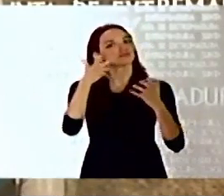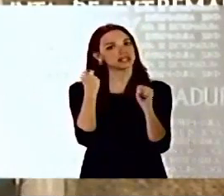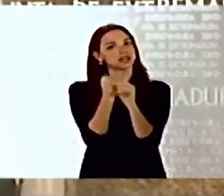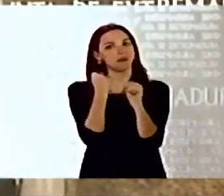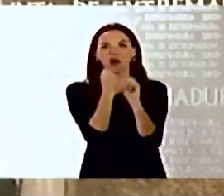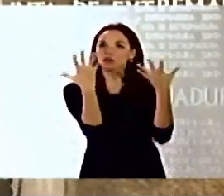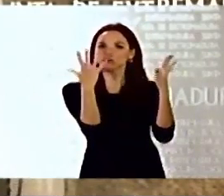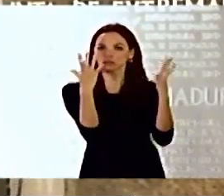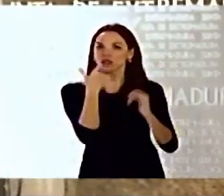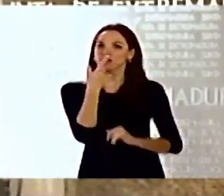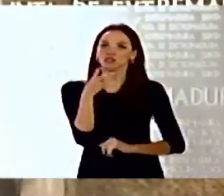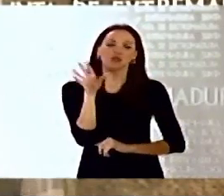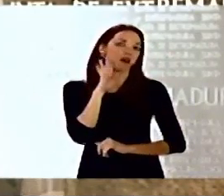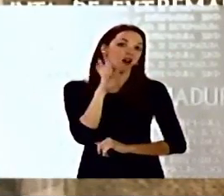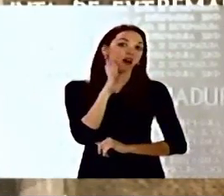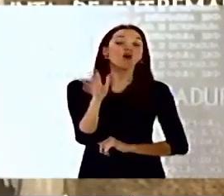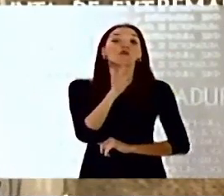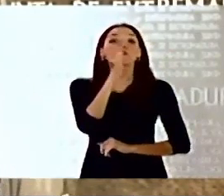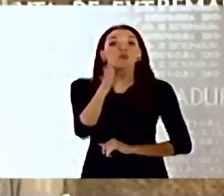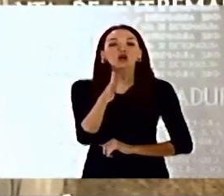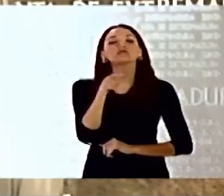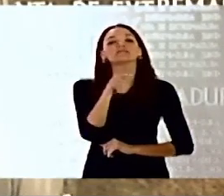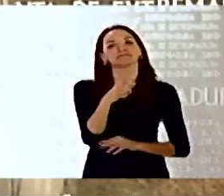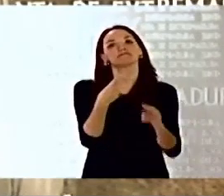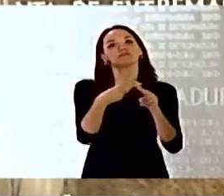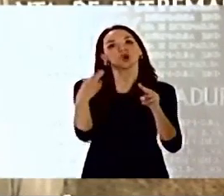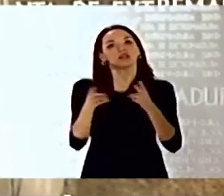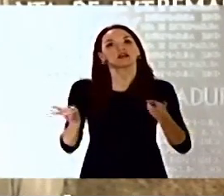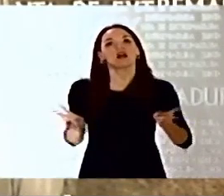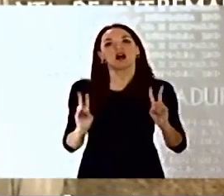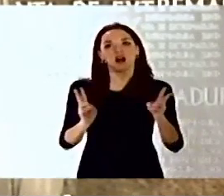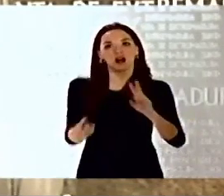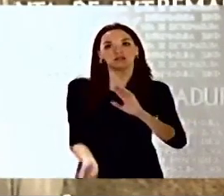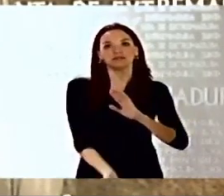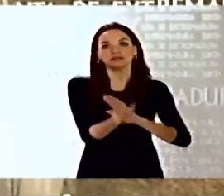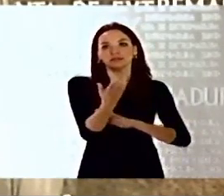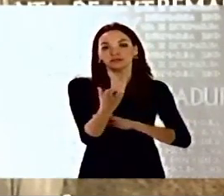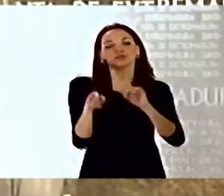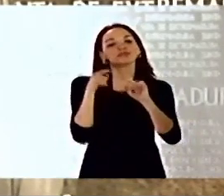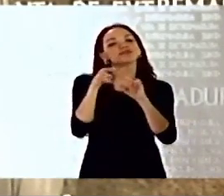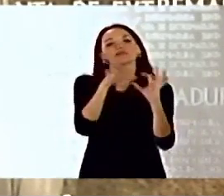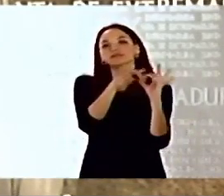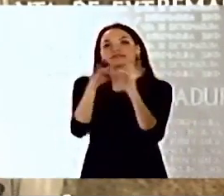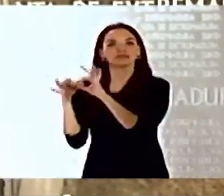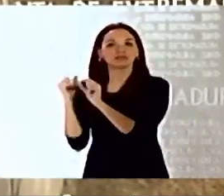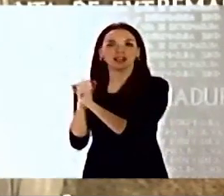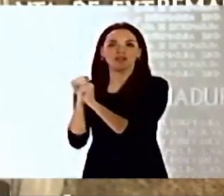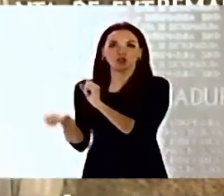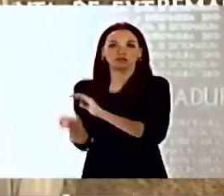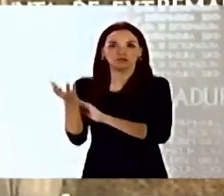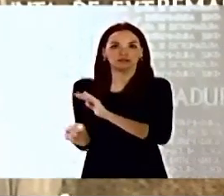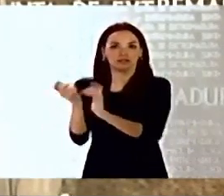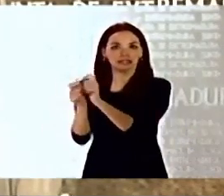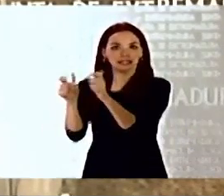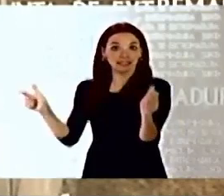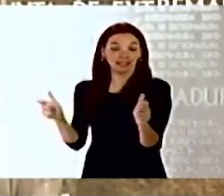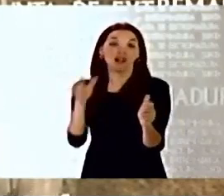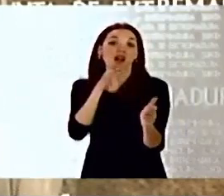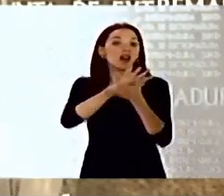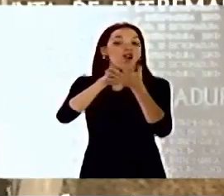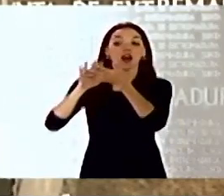hemos dicho, en cuanto a la promoción y la implementación de políticas activas relacionadas con todo lo que tiene que ver generar empleo. Y ahora que tanto se habla del